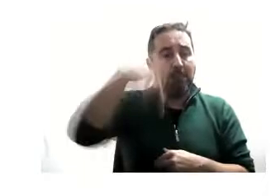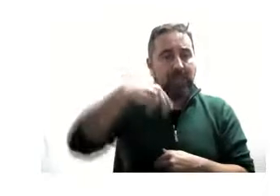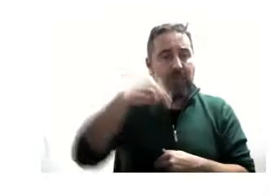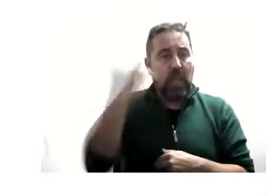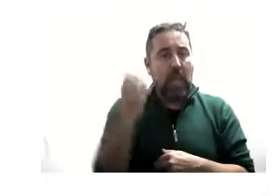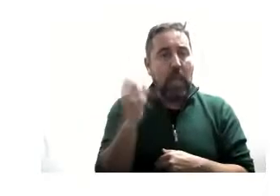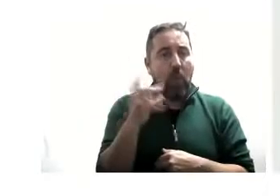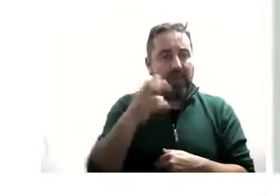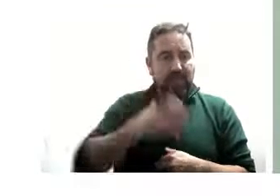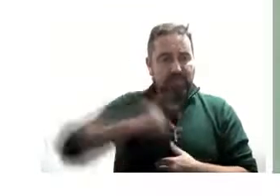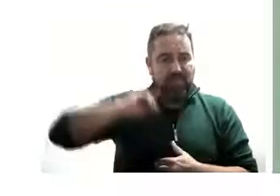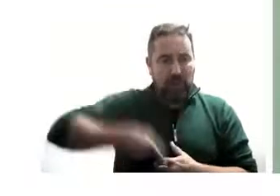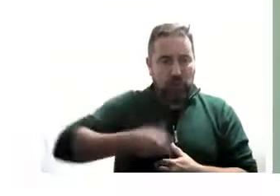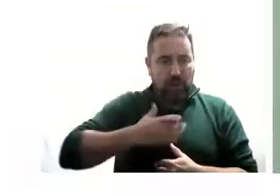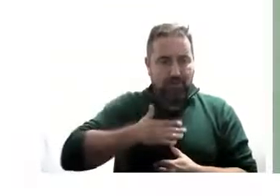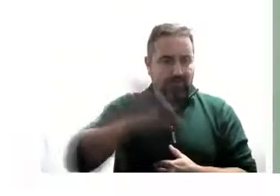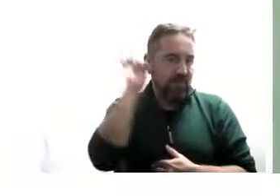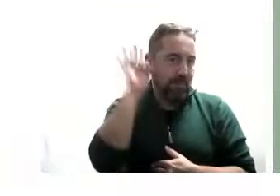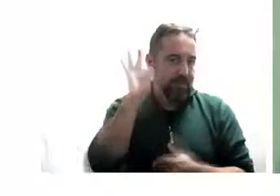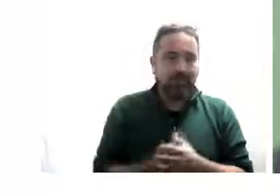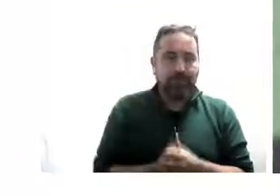directora de FIAPAS.